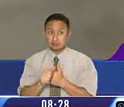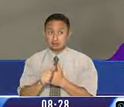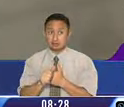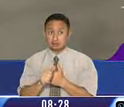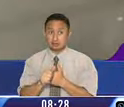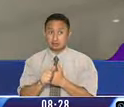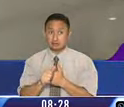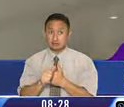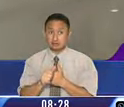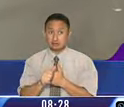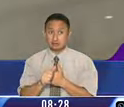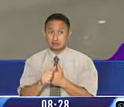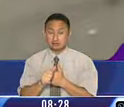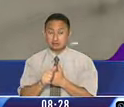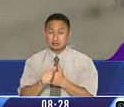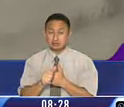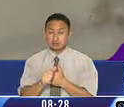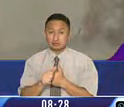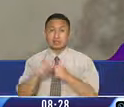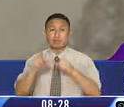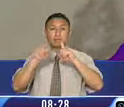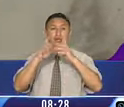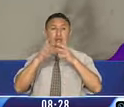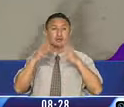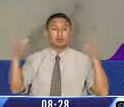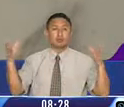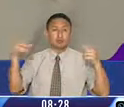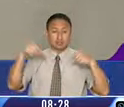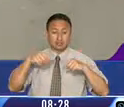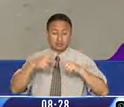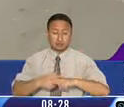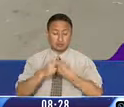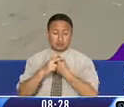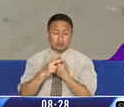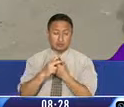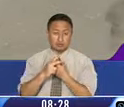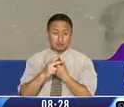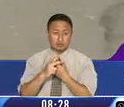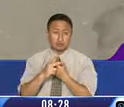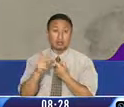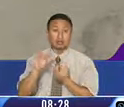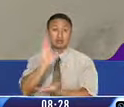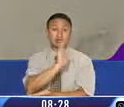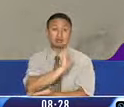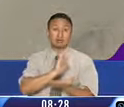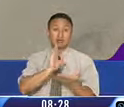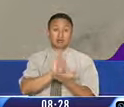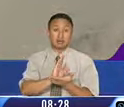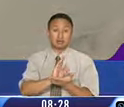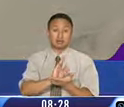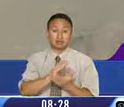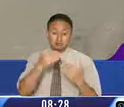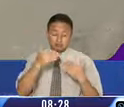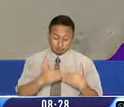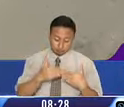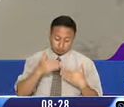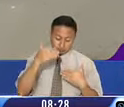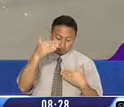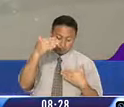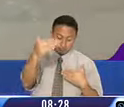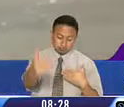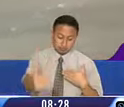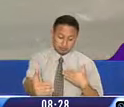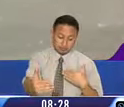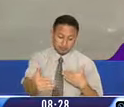que es una empresa grande que de aquí del comienzo de nuestro barrio empieza hasta la vía principal.